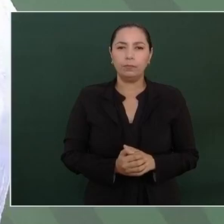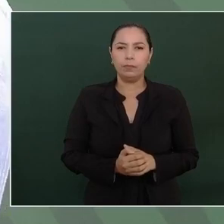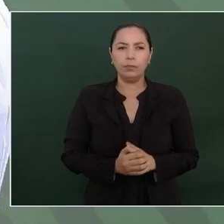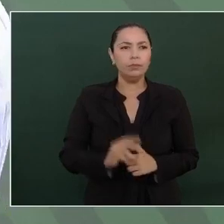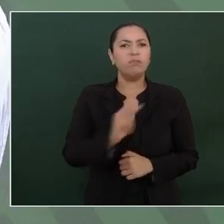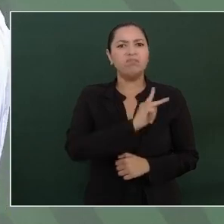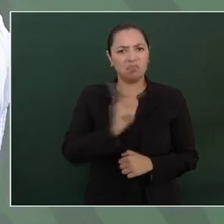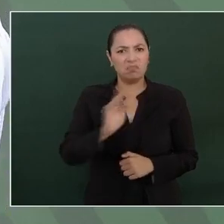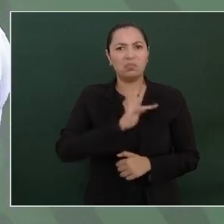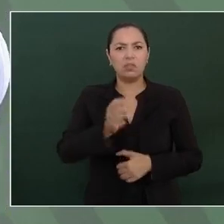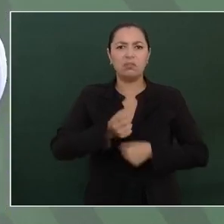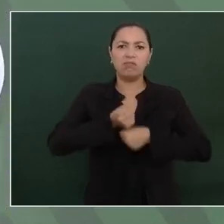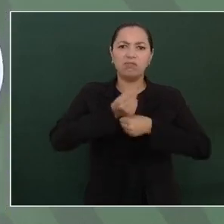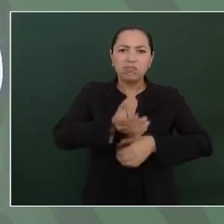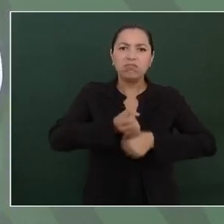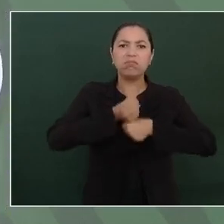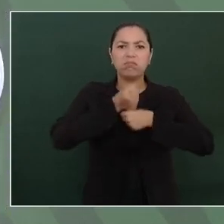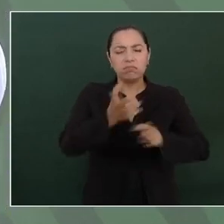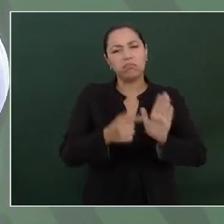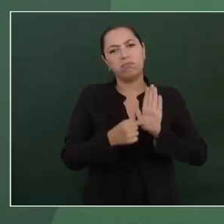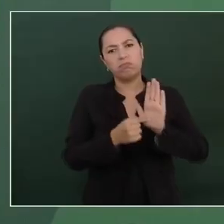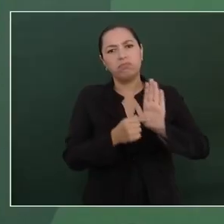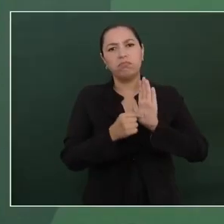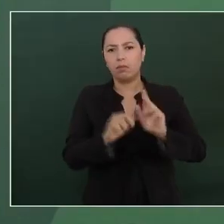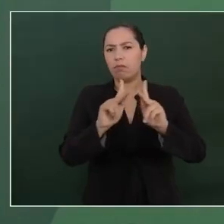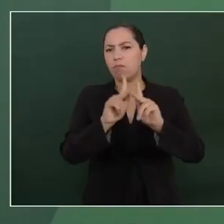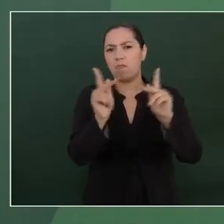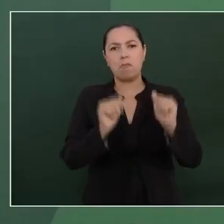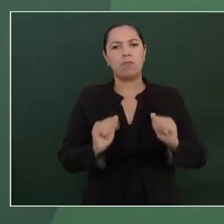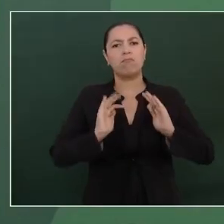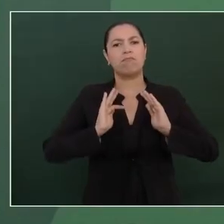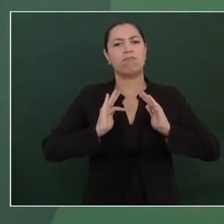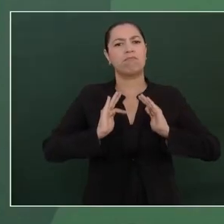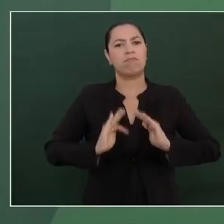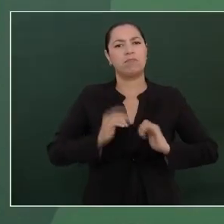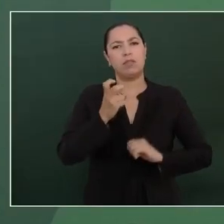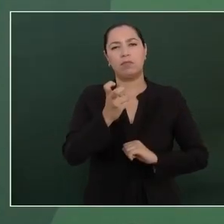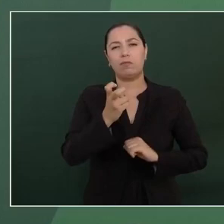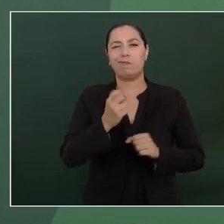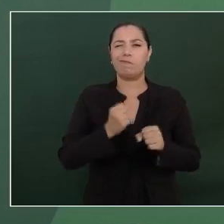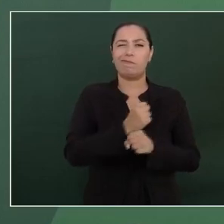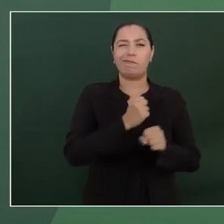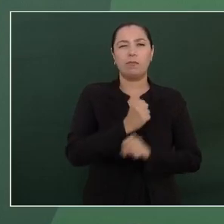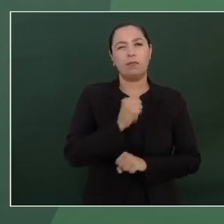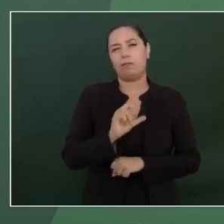exprese, se manifieste de manera pacífica, la no violencia.